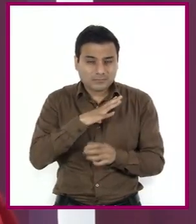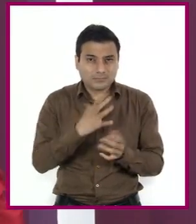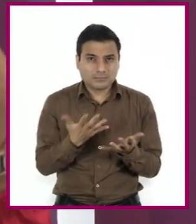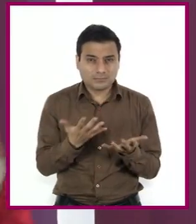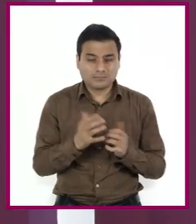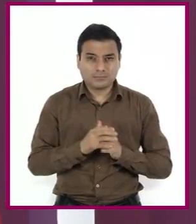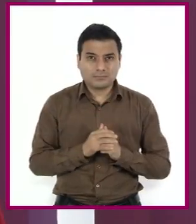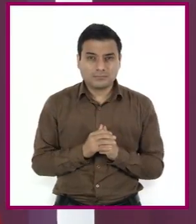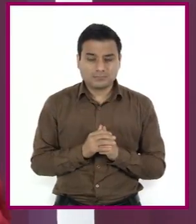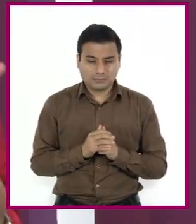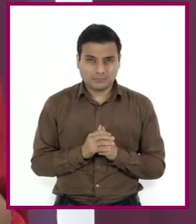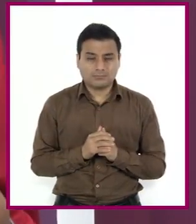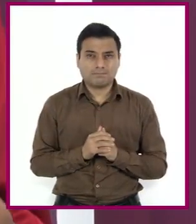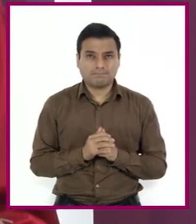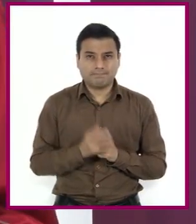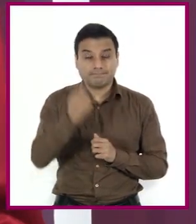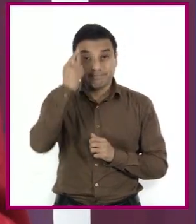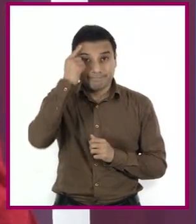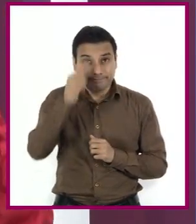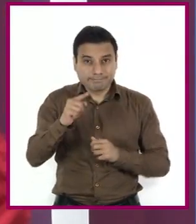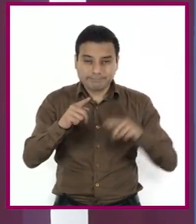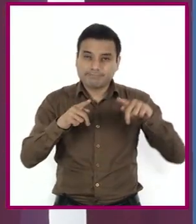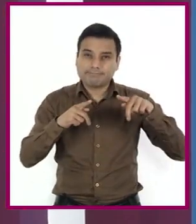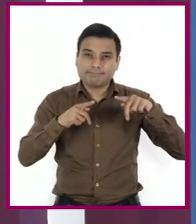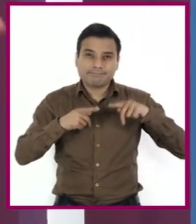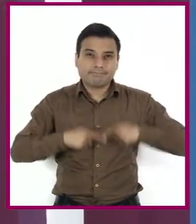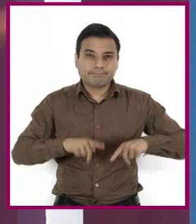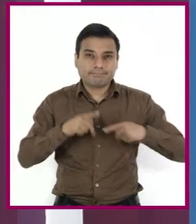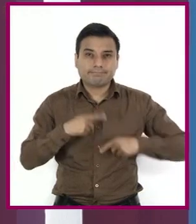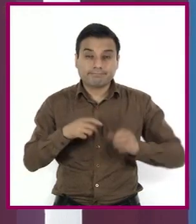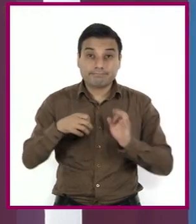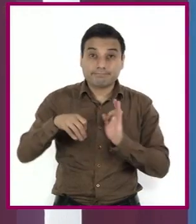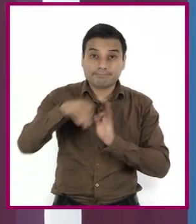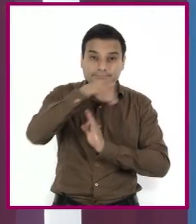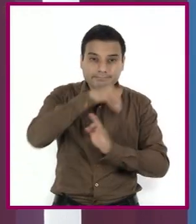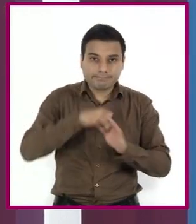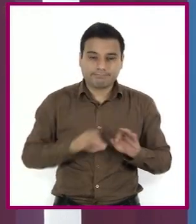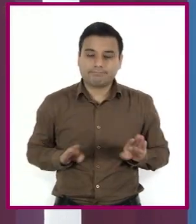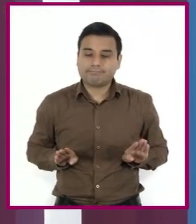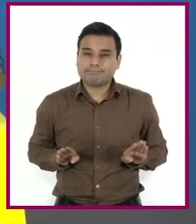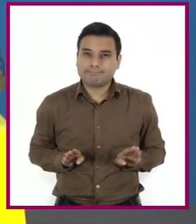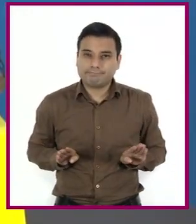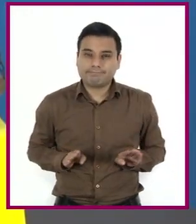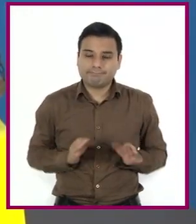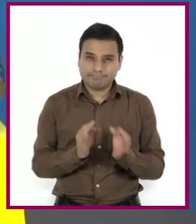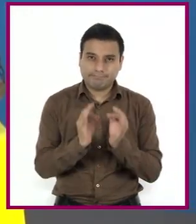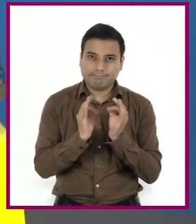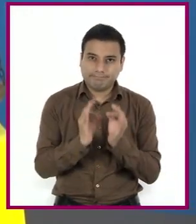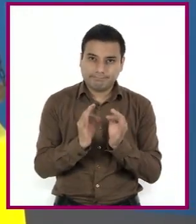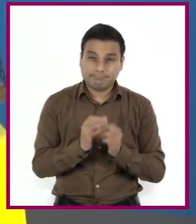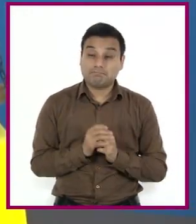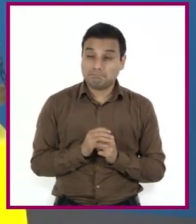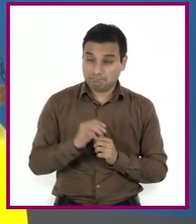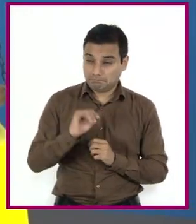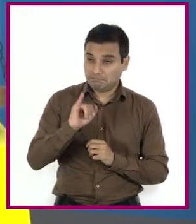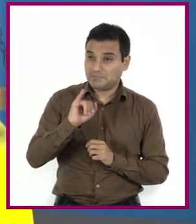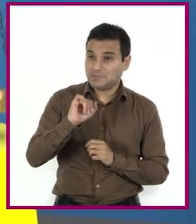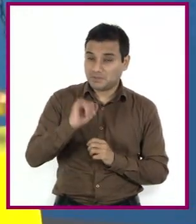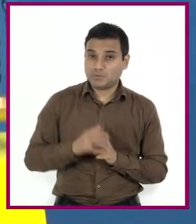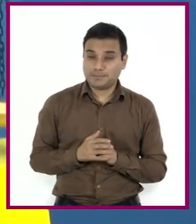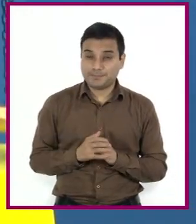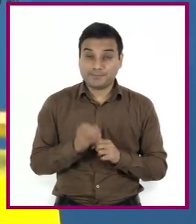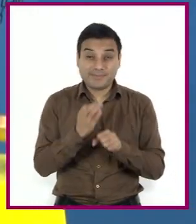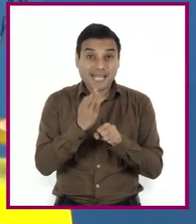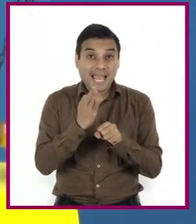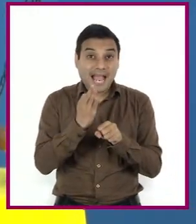que siguen y regulan el comportamiento del grupo de amistades, ¿cierto? De acuerdo, Nadia. En esta